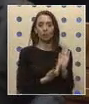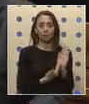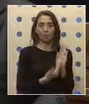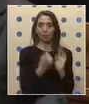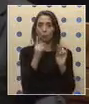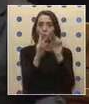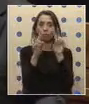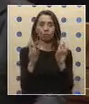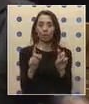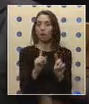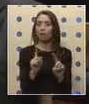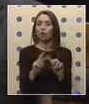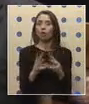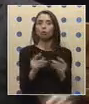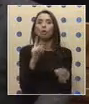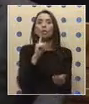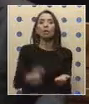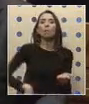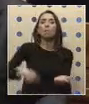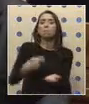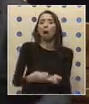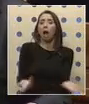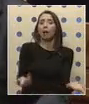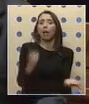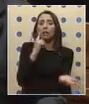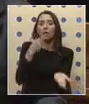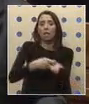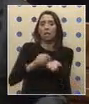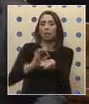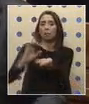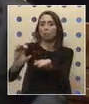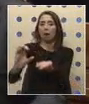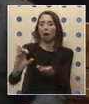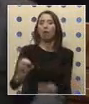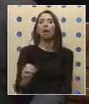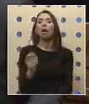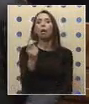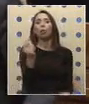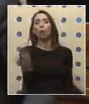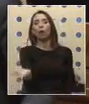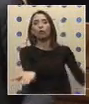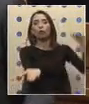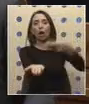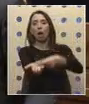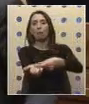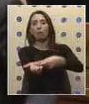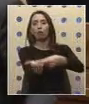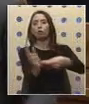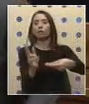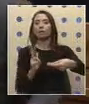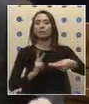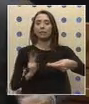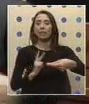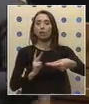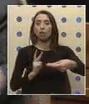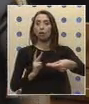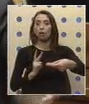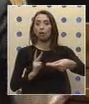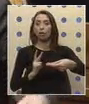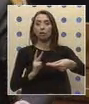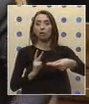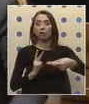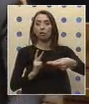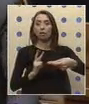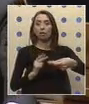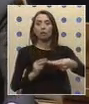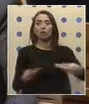que no resuelve. ¿Quién paga? ¿Quién compensa? ¿Cuánto aporta el señor que va a tener que